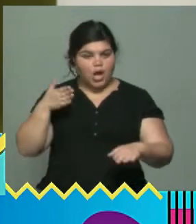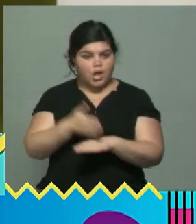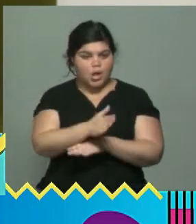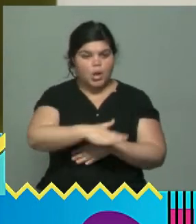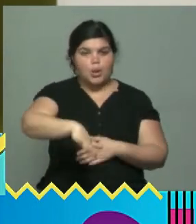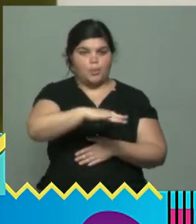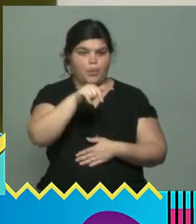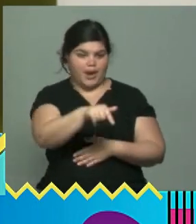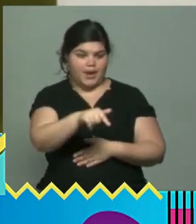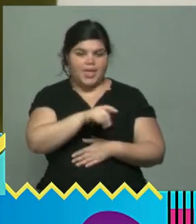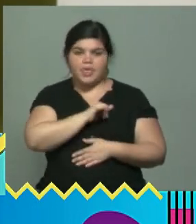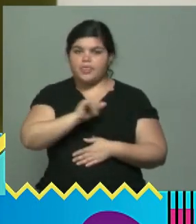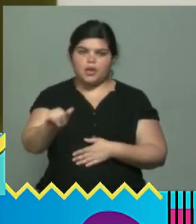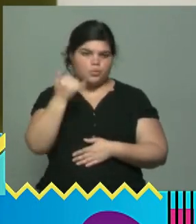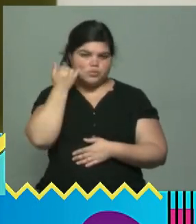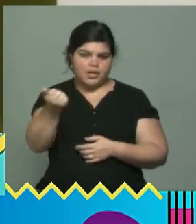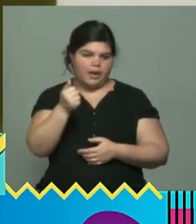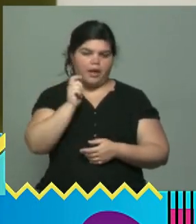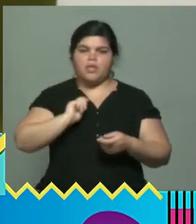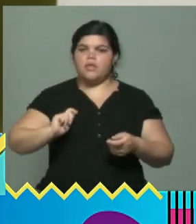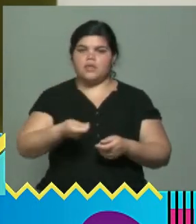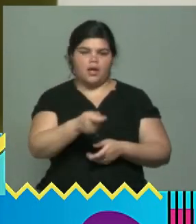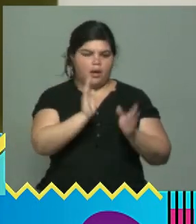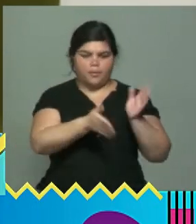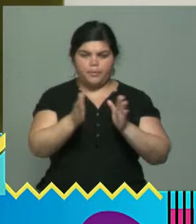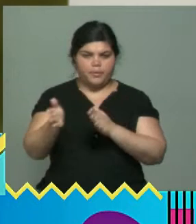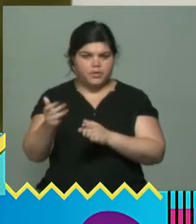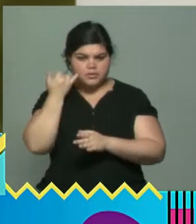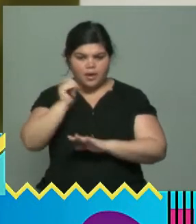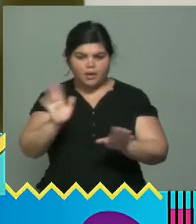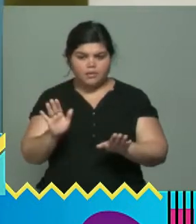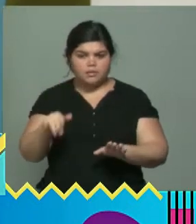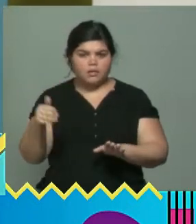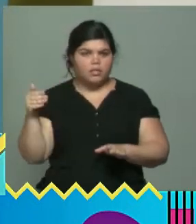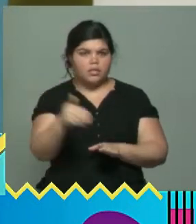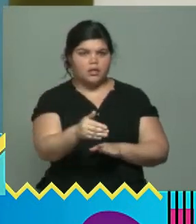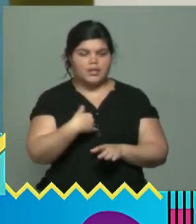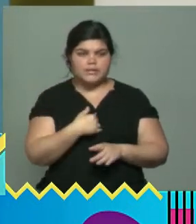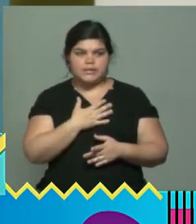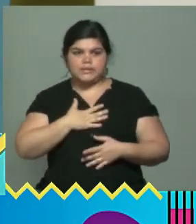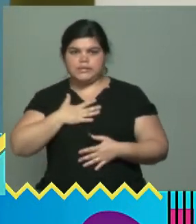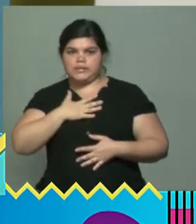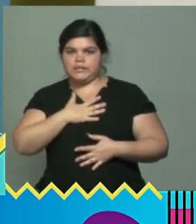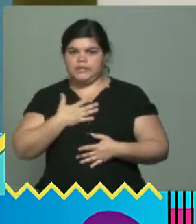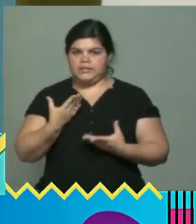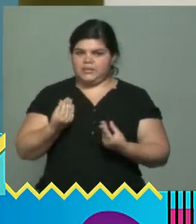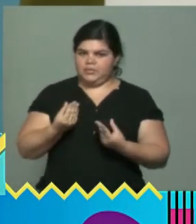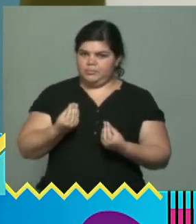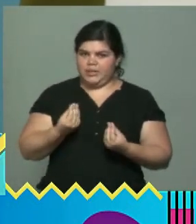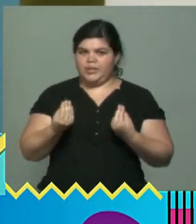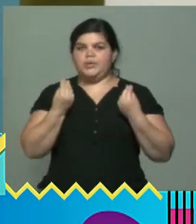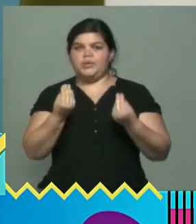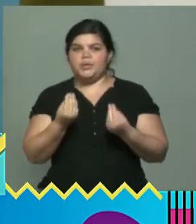porque ha llegado esa denuncia, se ha radicado, se empieza a tratar ese niño. A veces me asusta cuál es la función de la persona que lo va